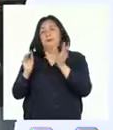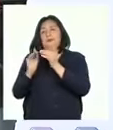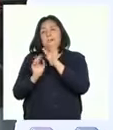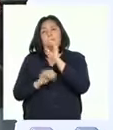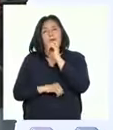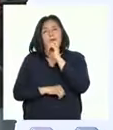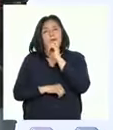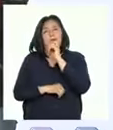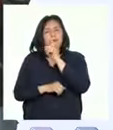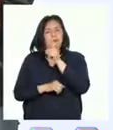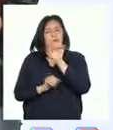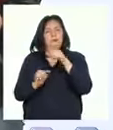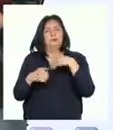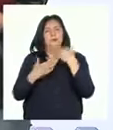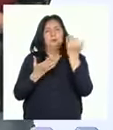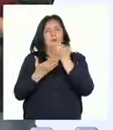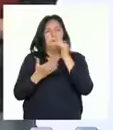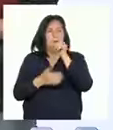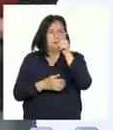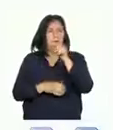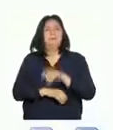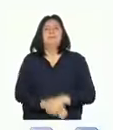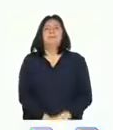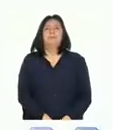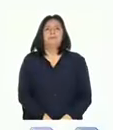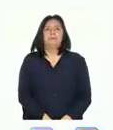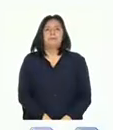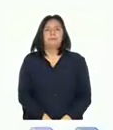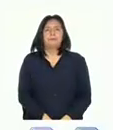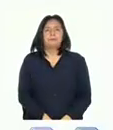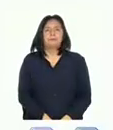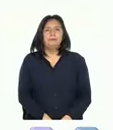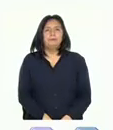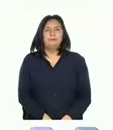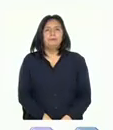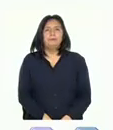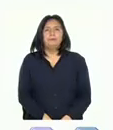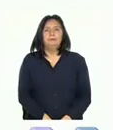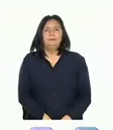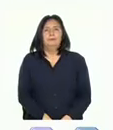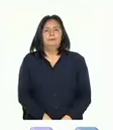más. Eso lo podemos graficar así.